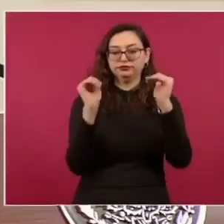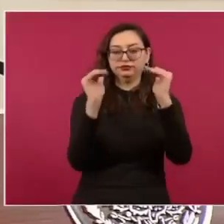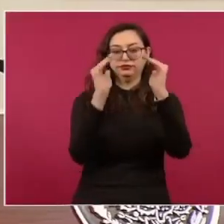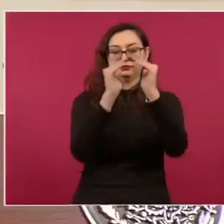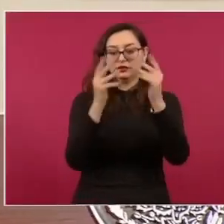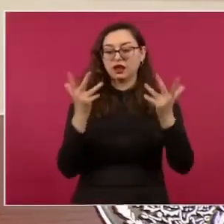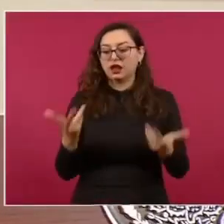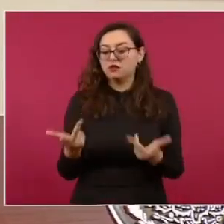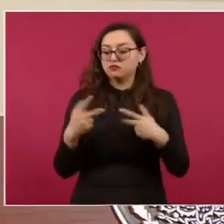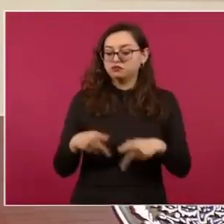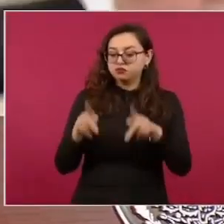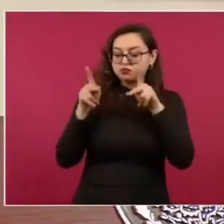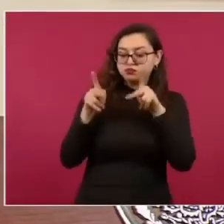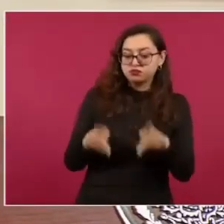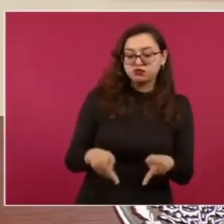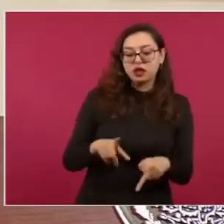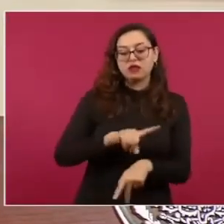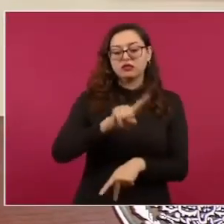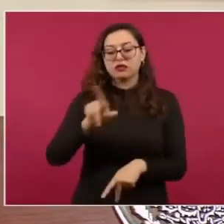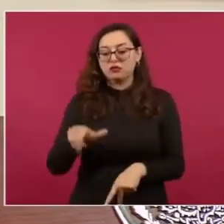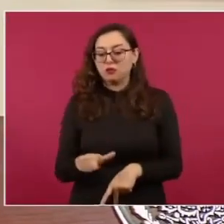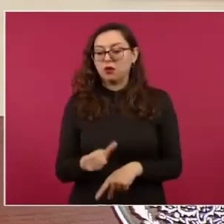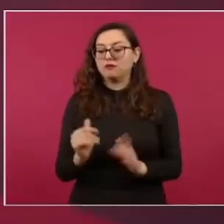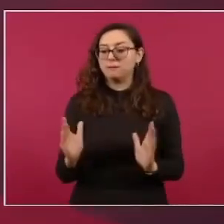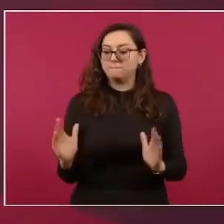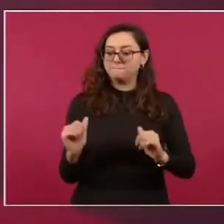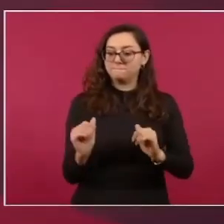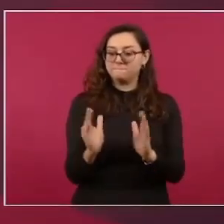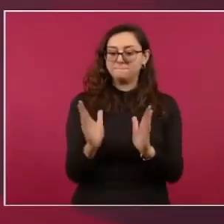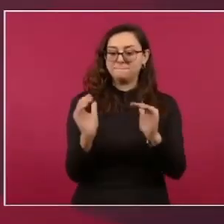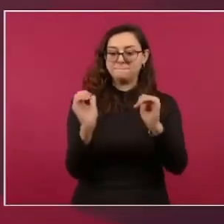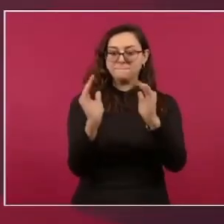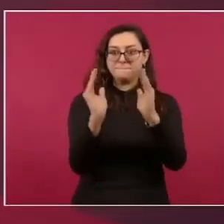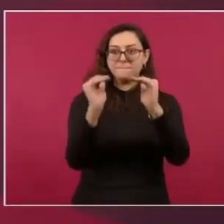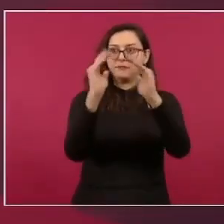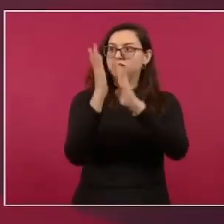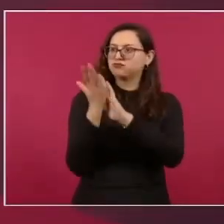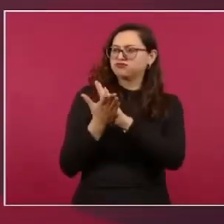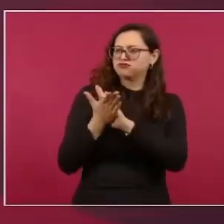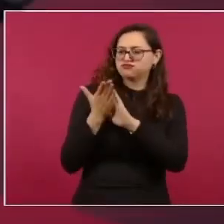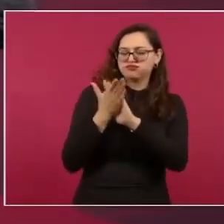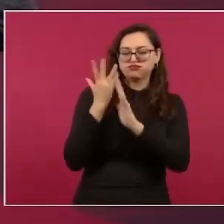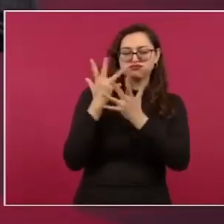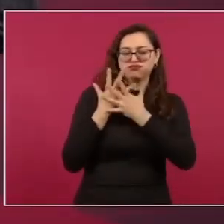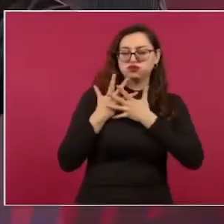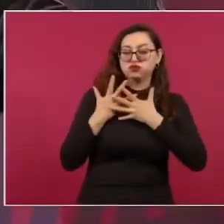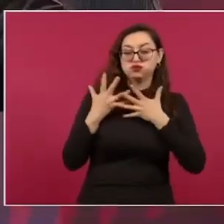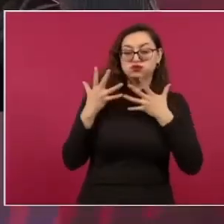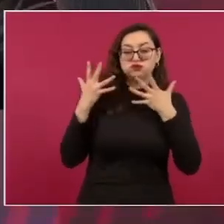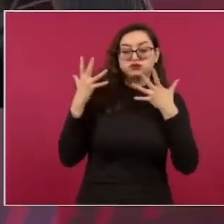tumba construyeron, edificaron una gran pirámide.